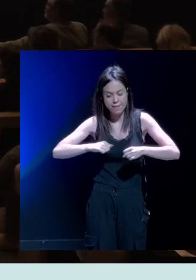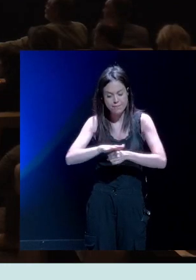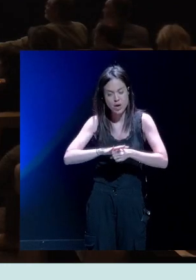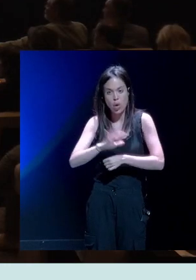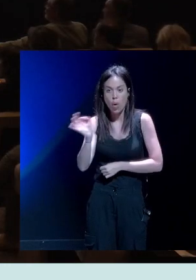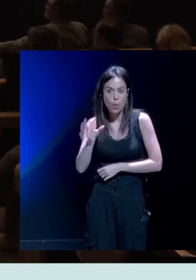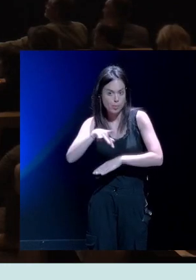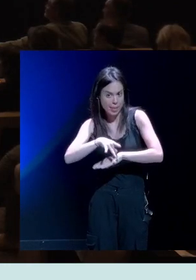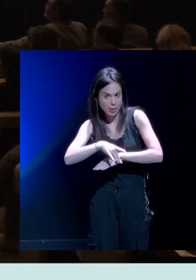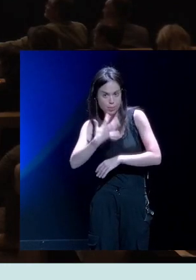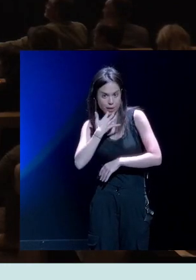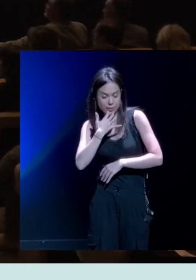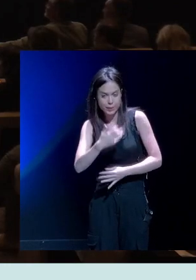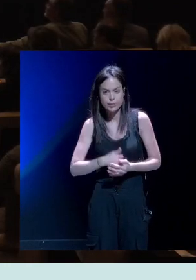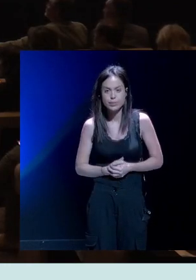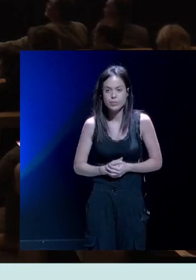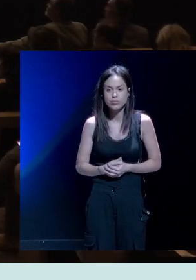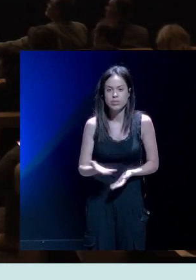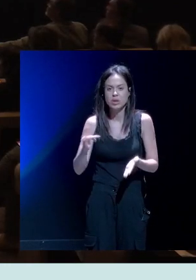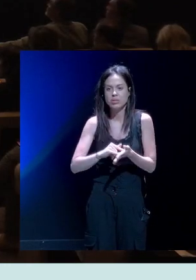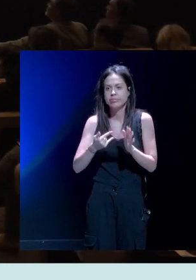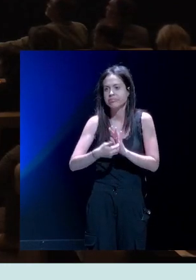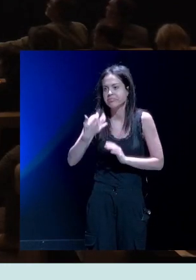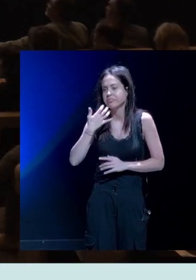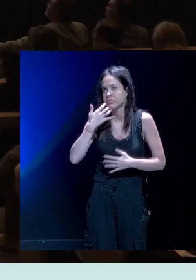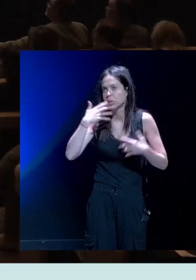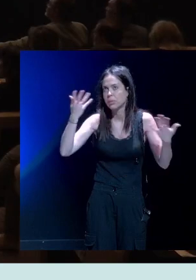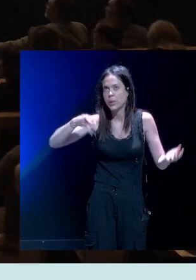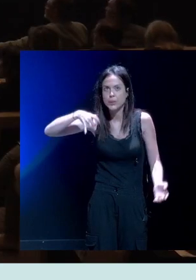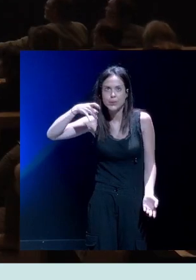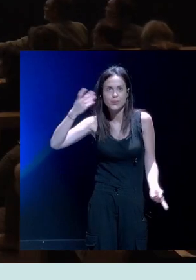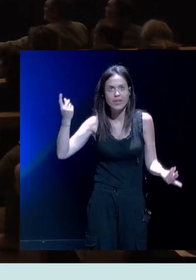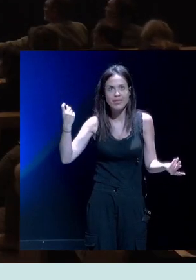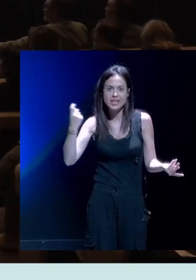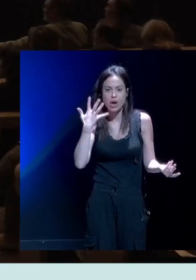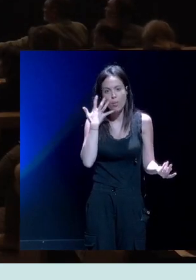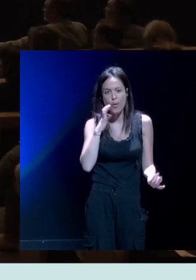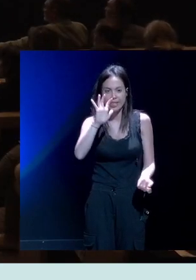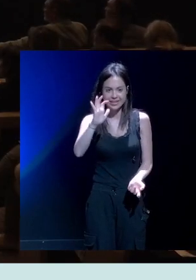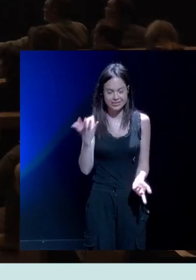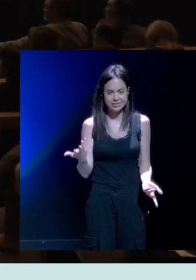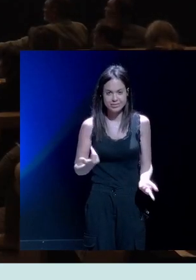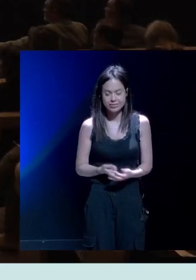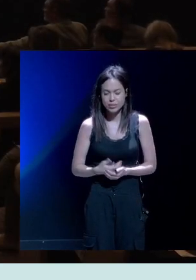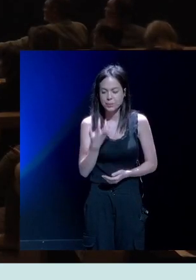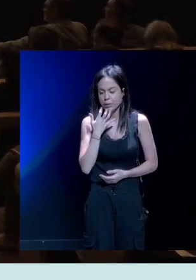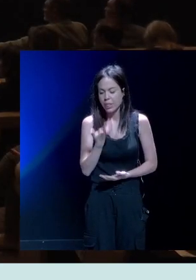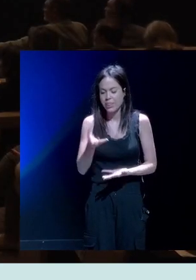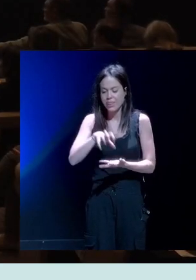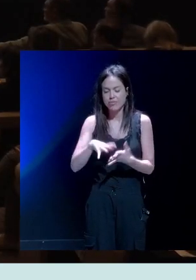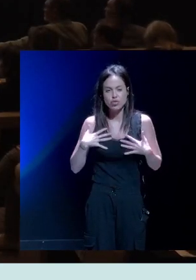médico, por ejemplo. Soluciones que tengan que ser imaginativas a veces, creando quizás centros de